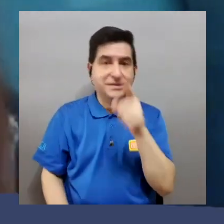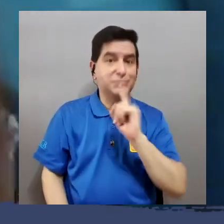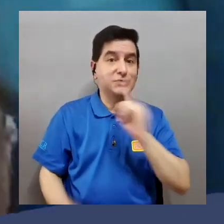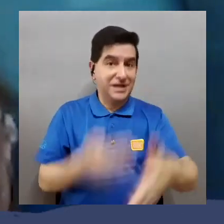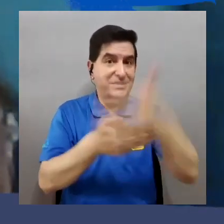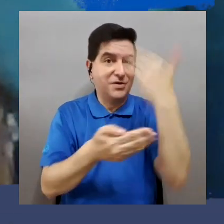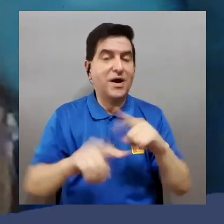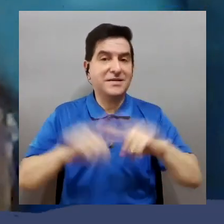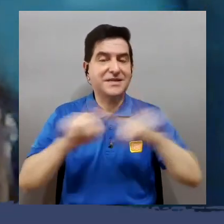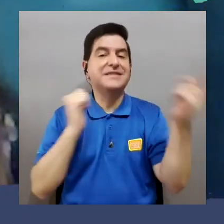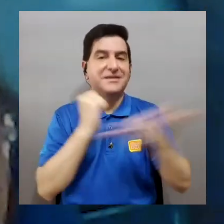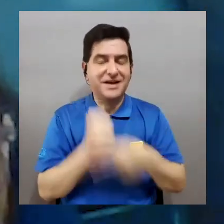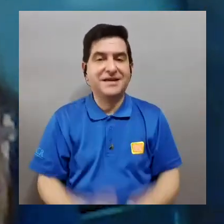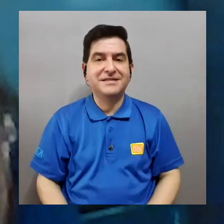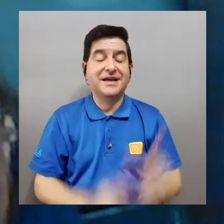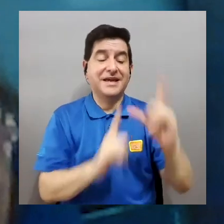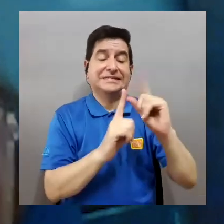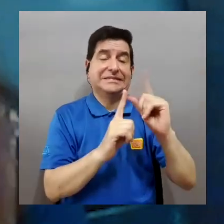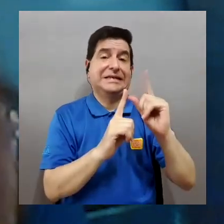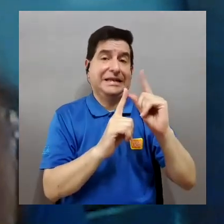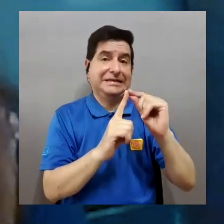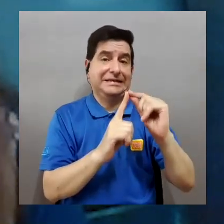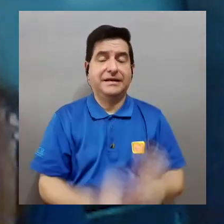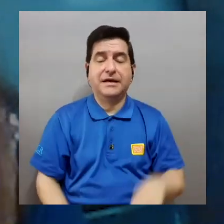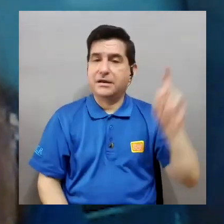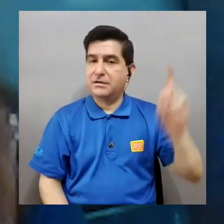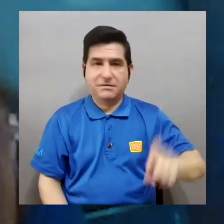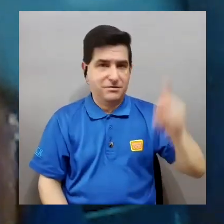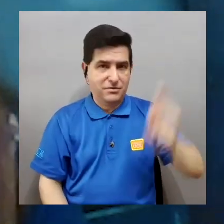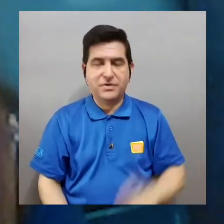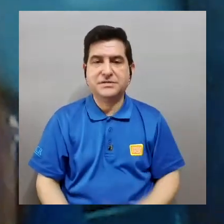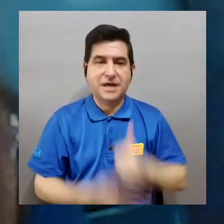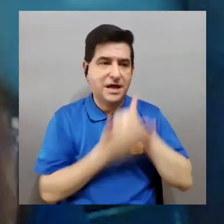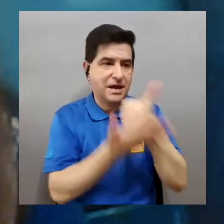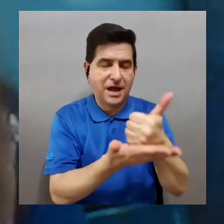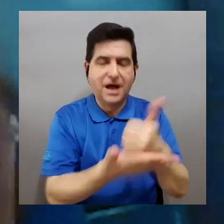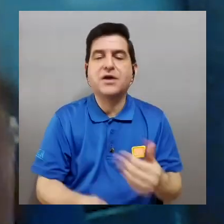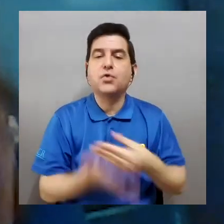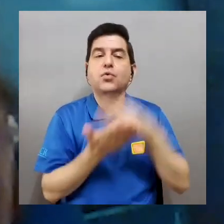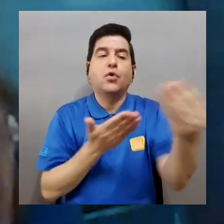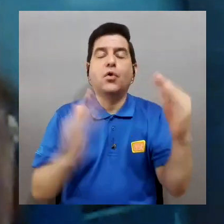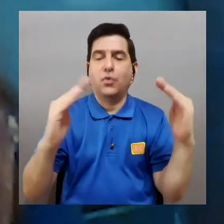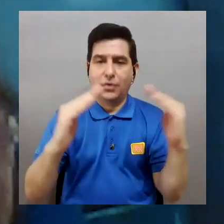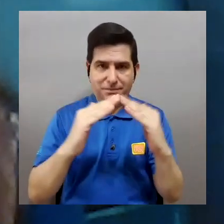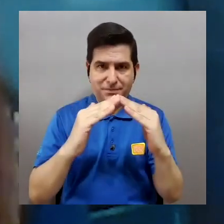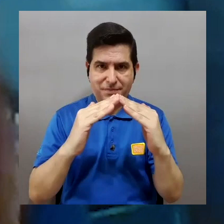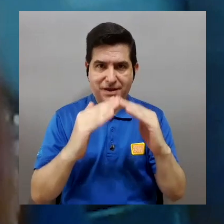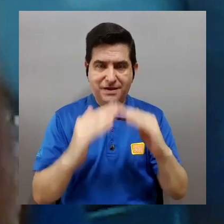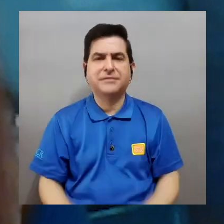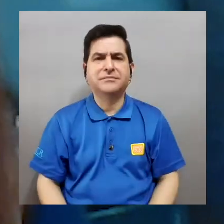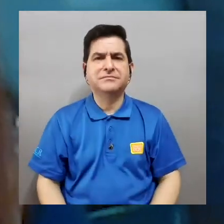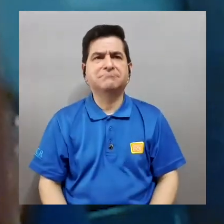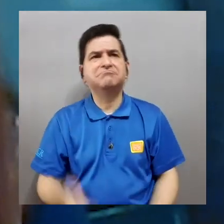lo menciona varias veces, y es el arrendamiento. No necesariamente dar un subsidio para la compra de la vivienda,